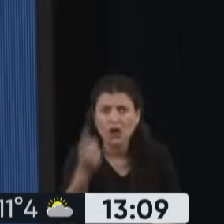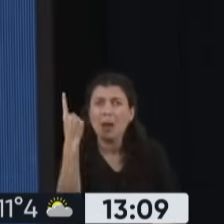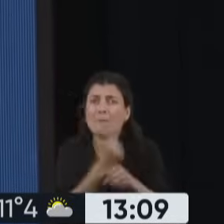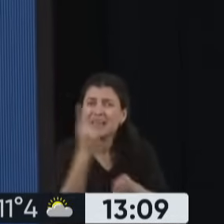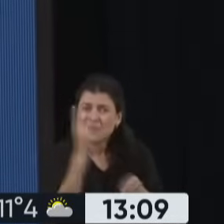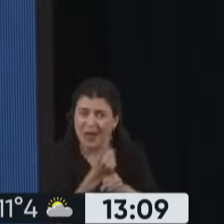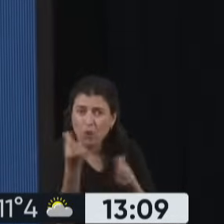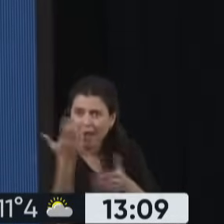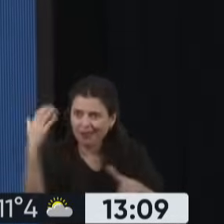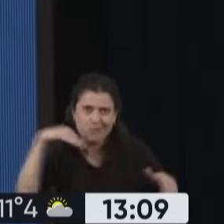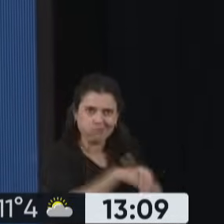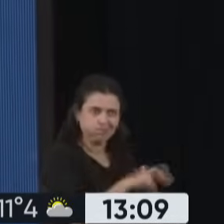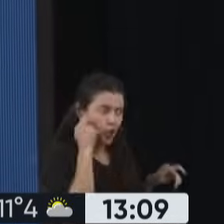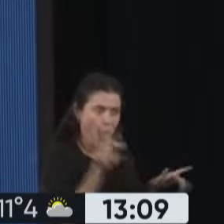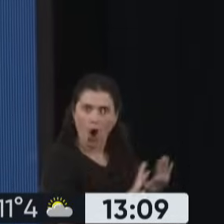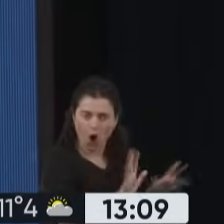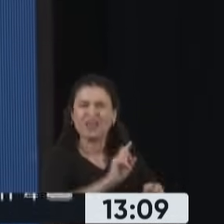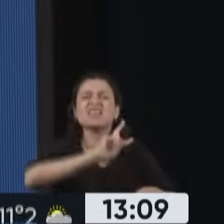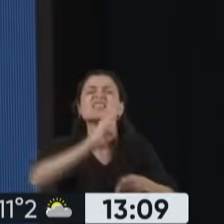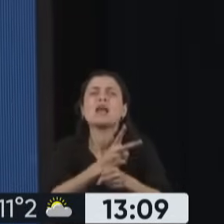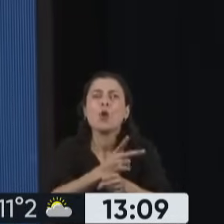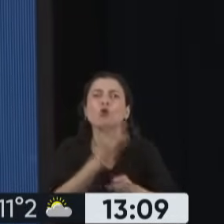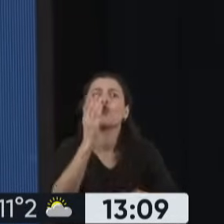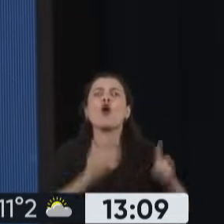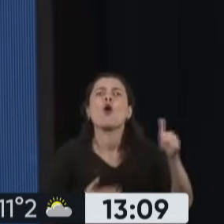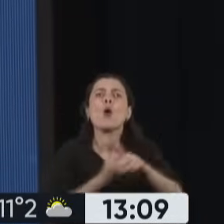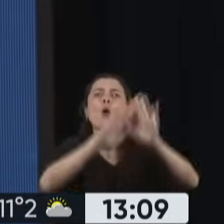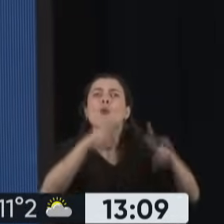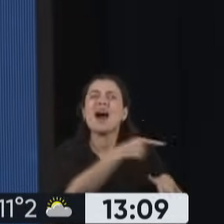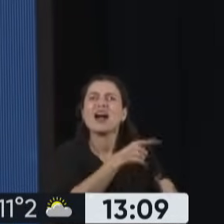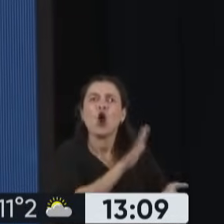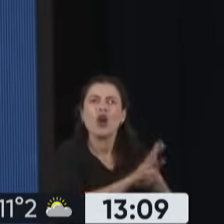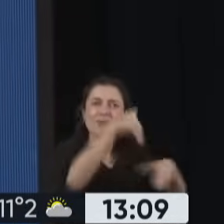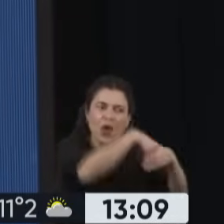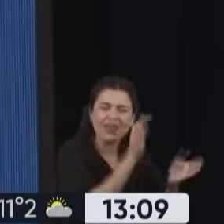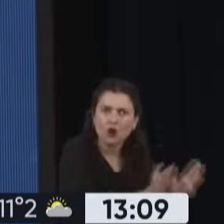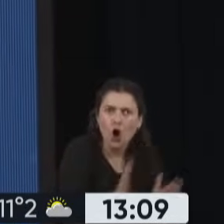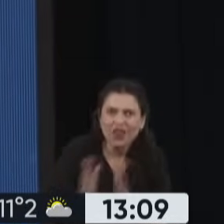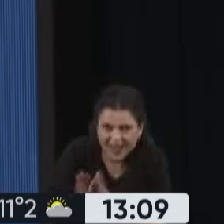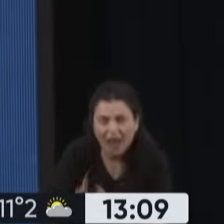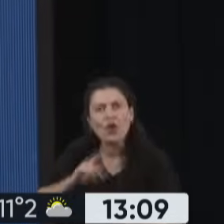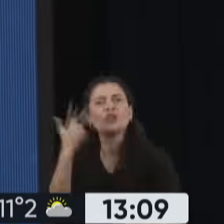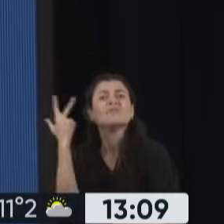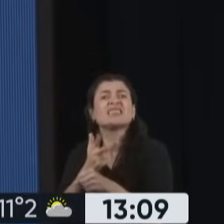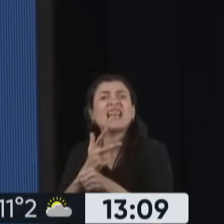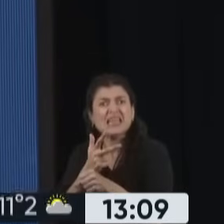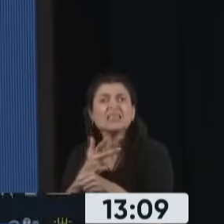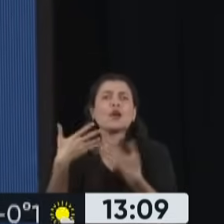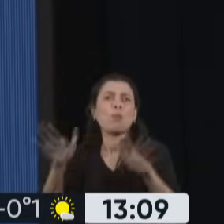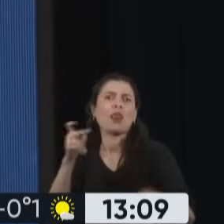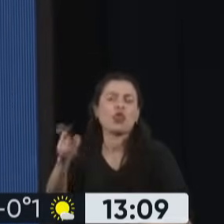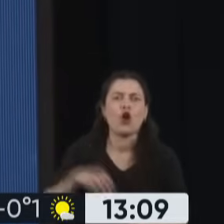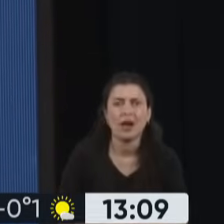Central y abrimos, porque la política en este gobierno se guía por la ética, se guía por los